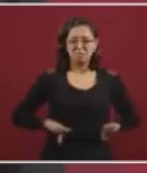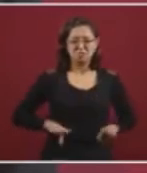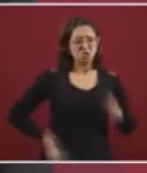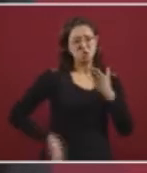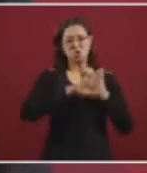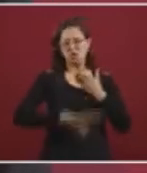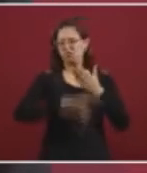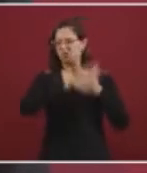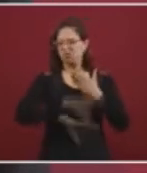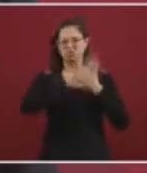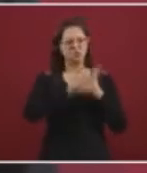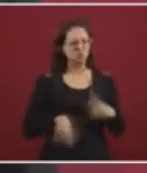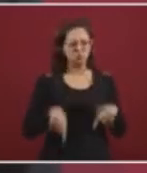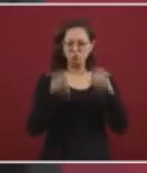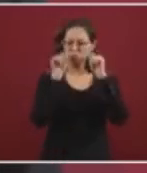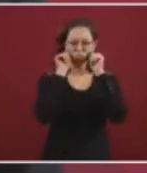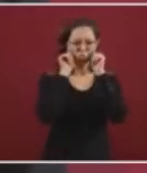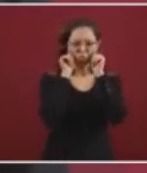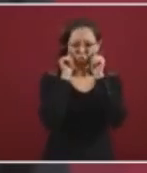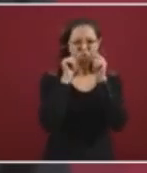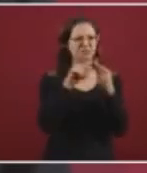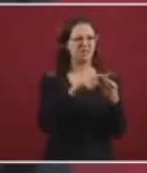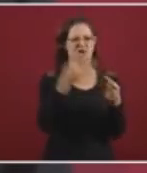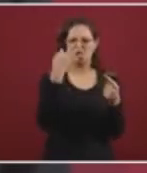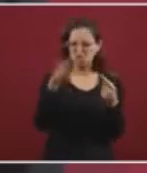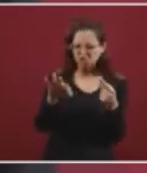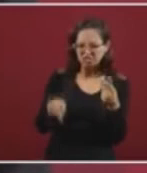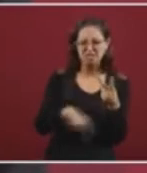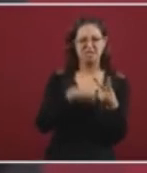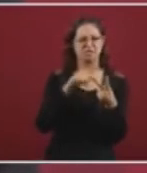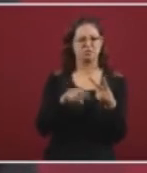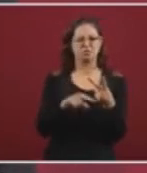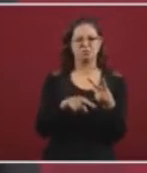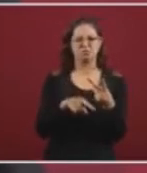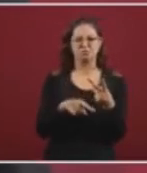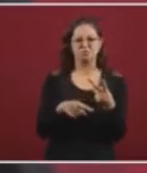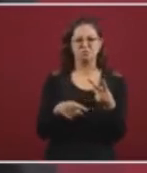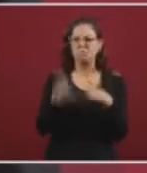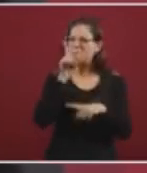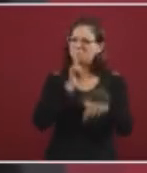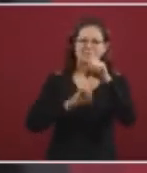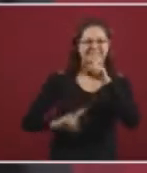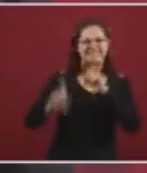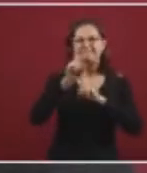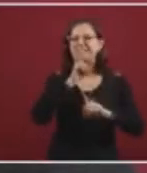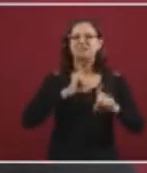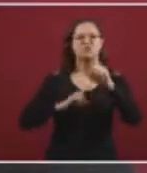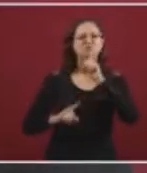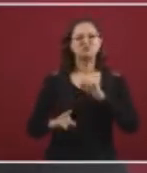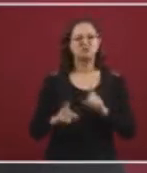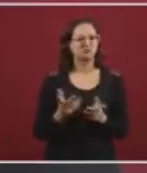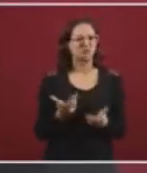contrarios a nosotros, groseros, de los que más calumnian,